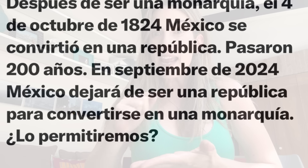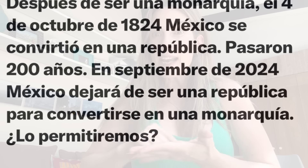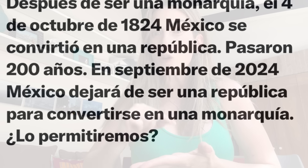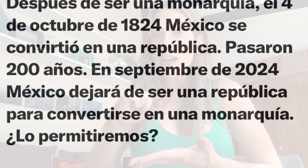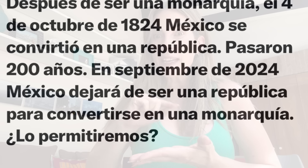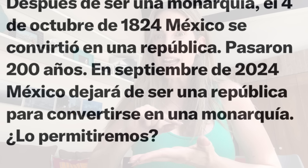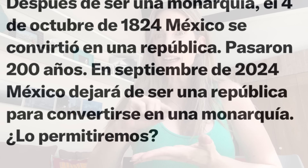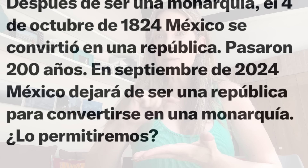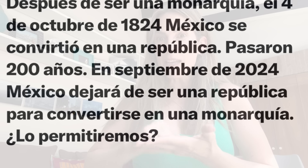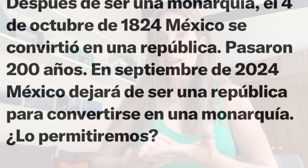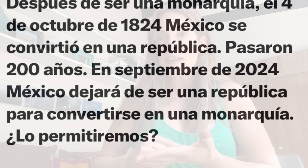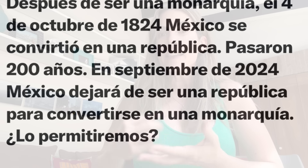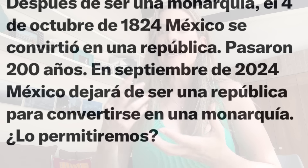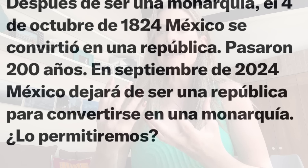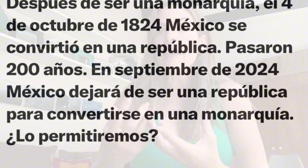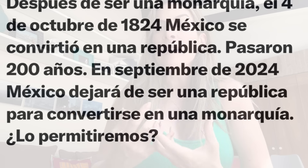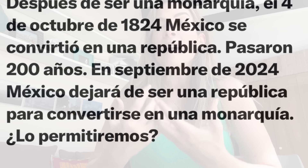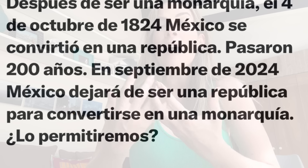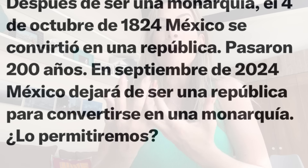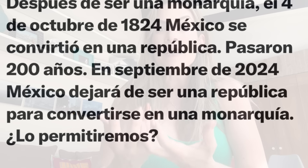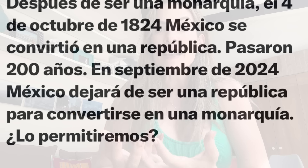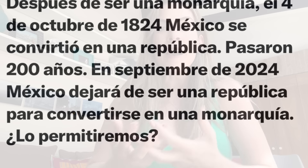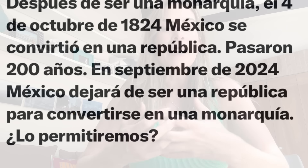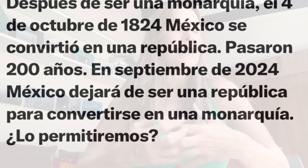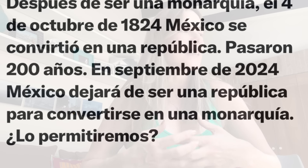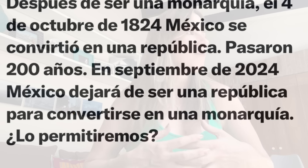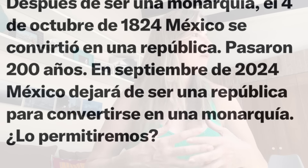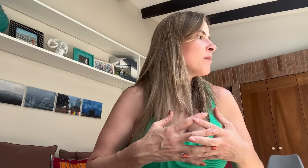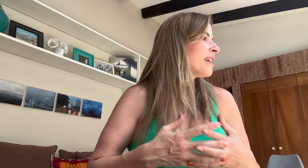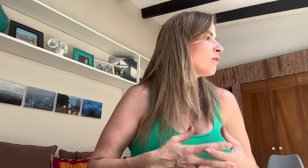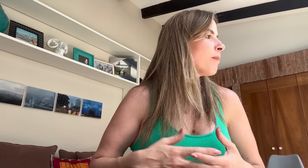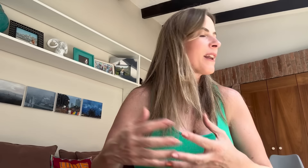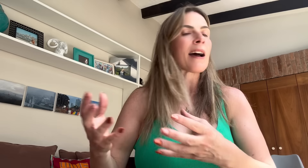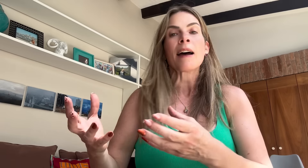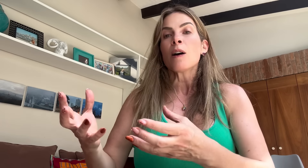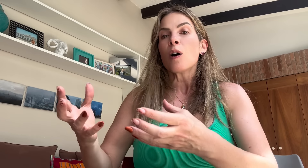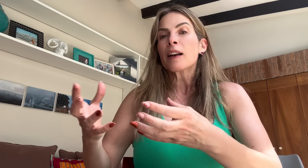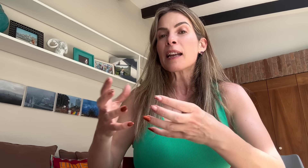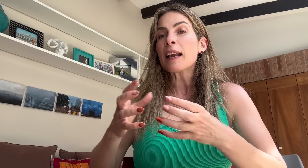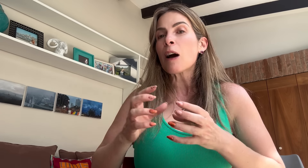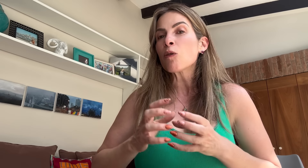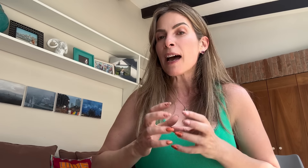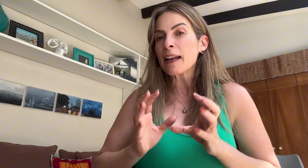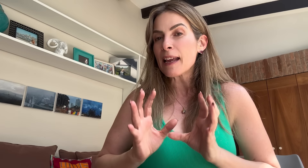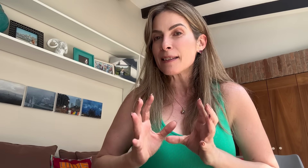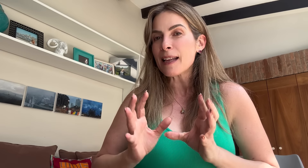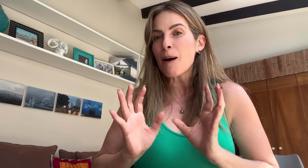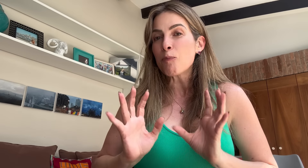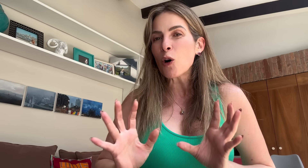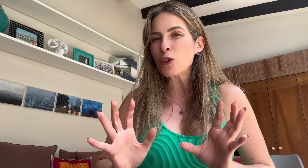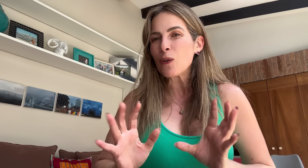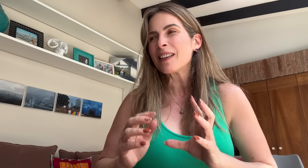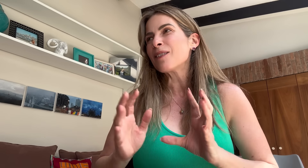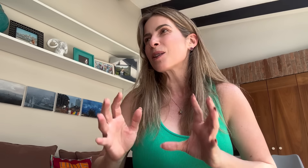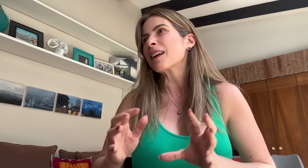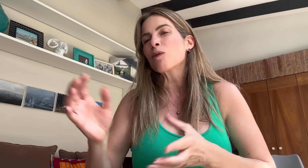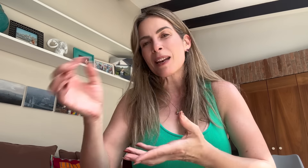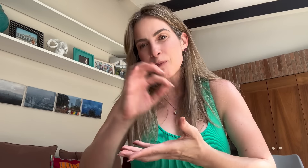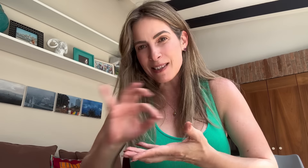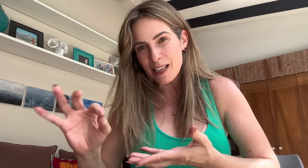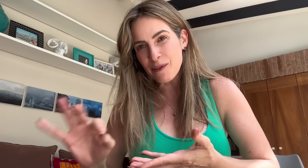justamente Héctor Aguilar Camín quien encabeza este movimiento para recaudar este apoyo, y